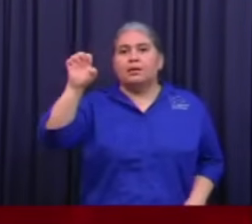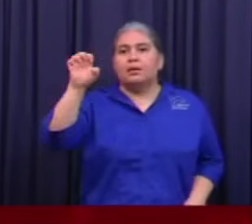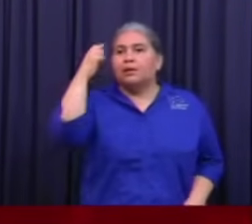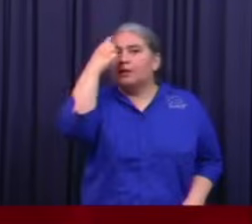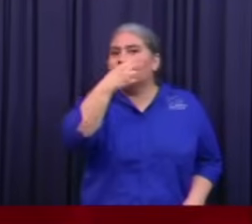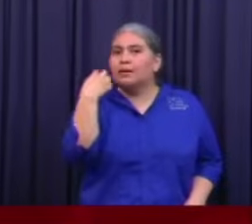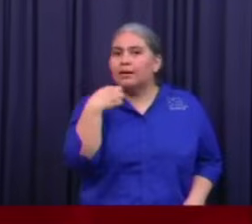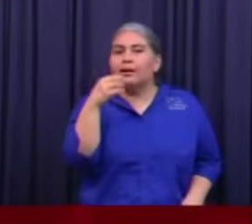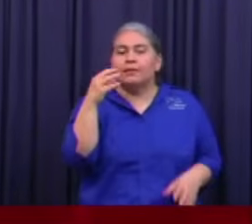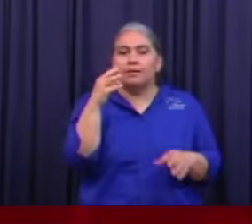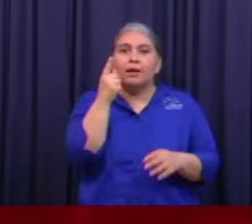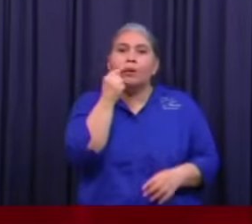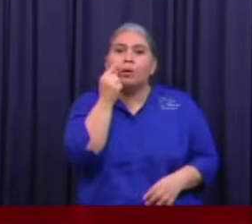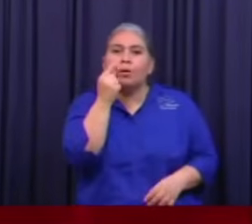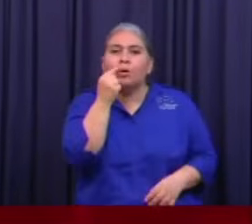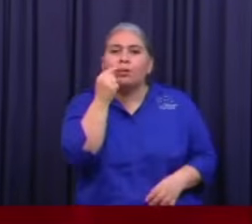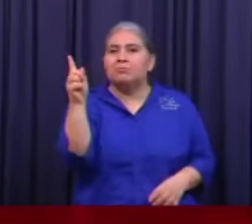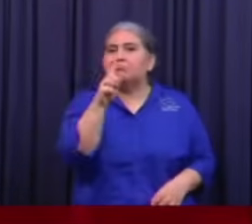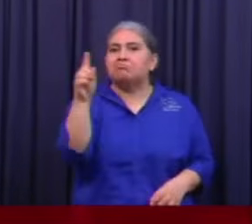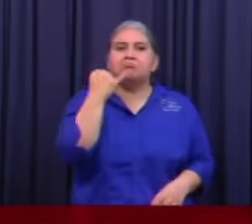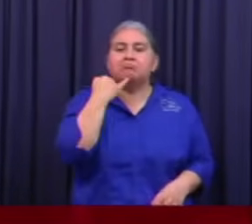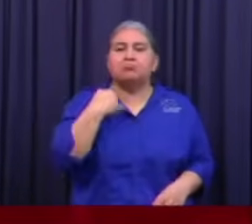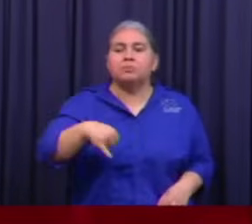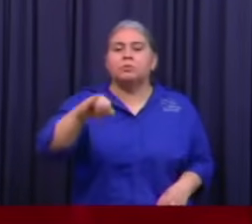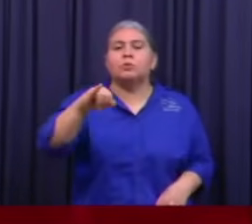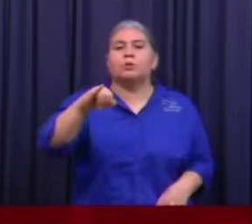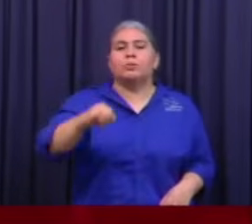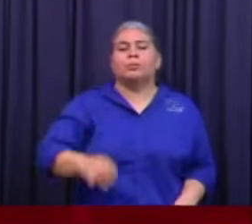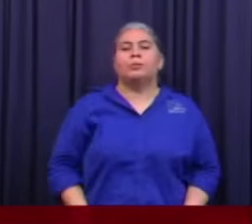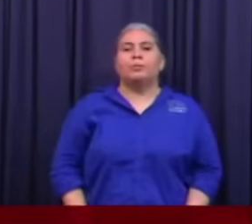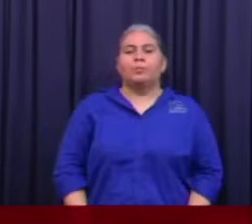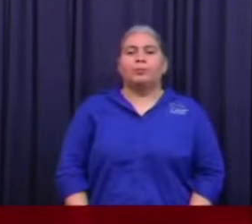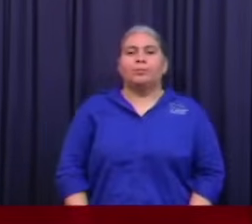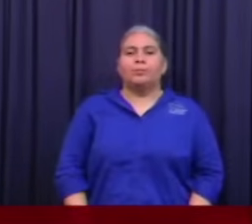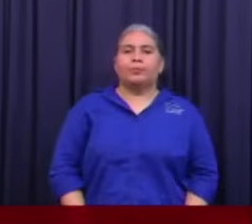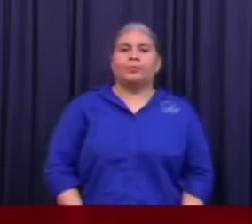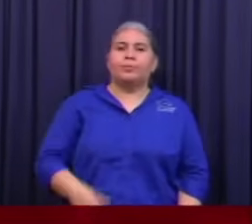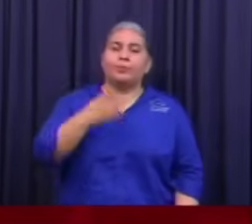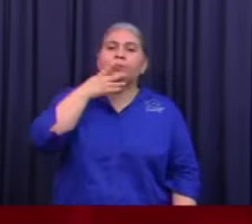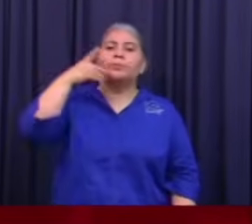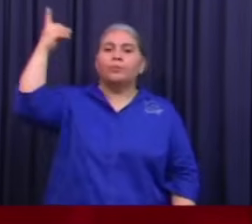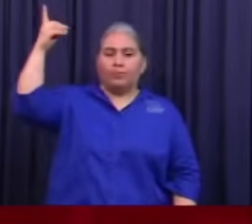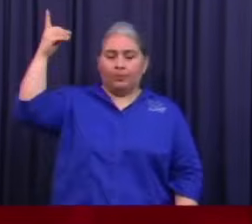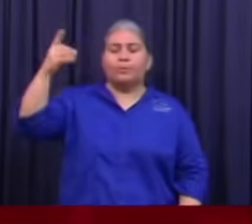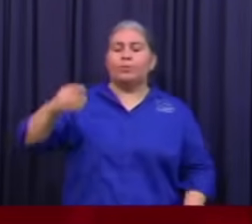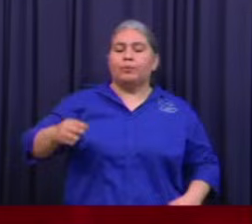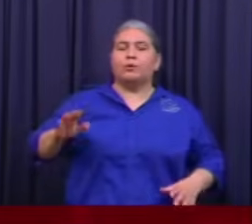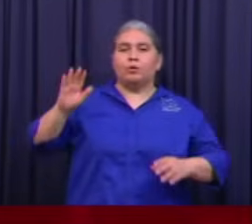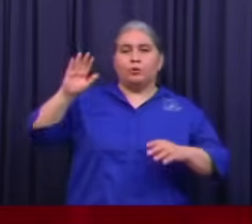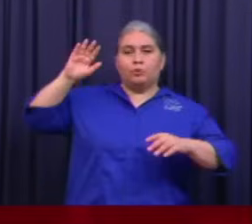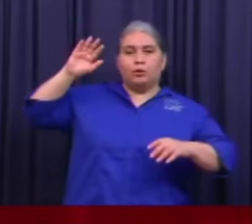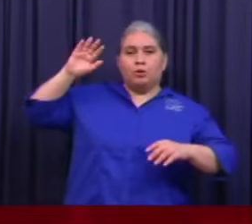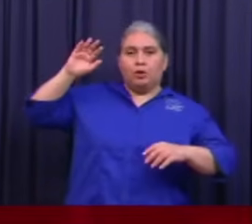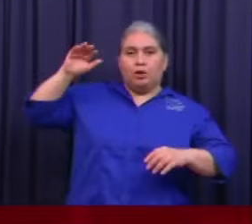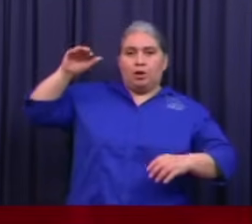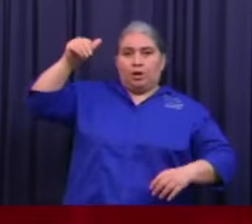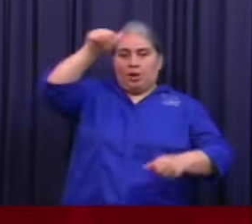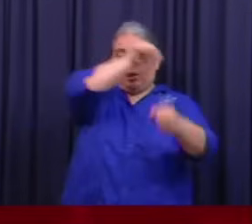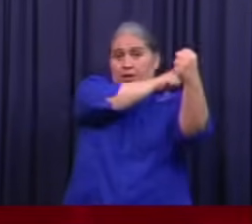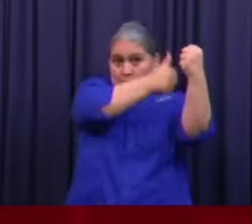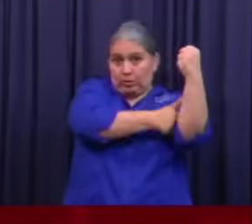judío pero Dios levantó gente no judía para bendecir al pueblo de Dios esto es muy interesante